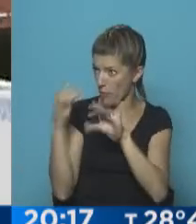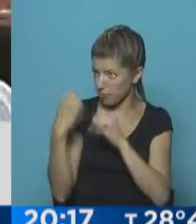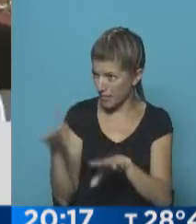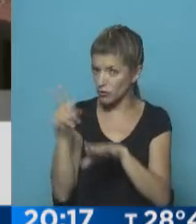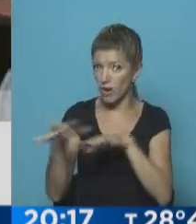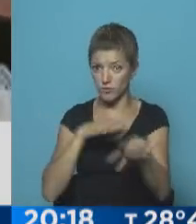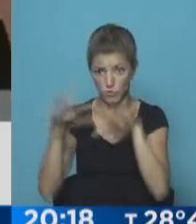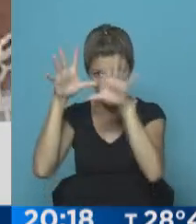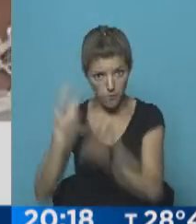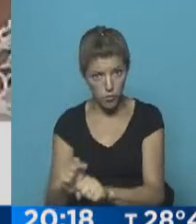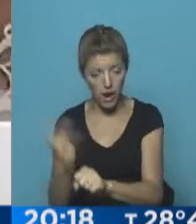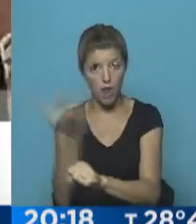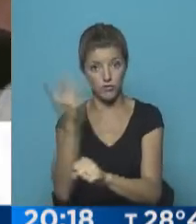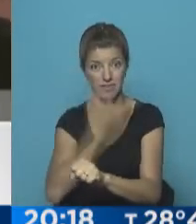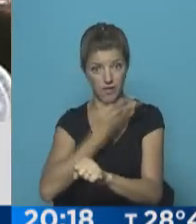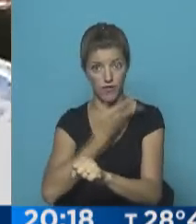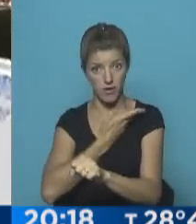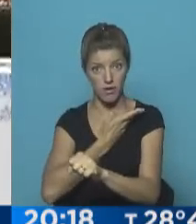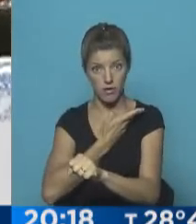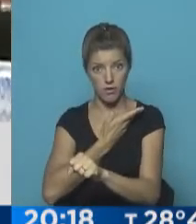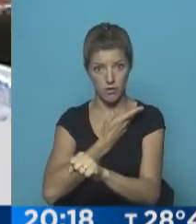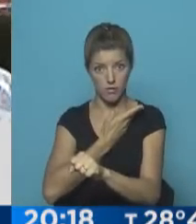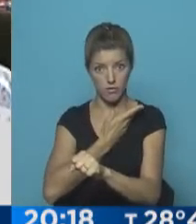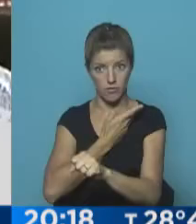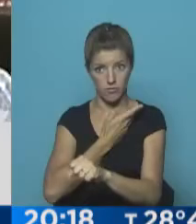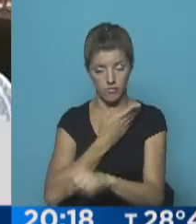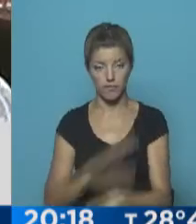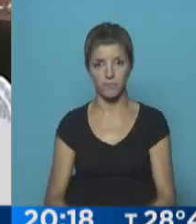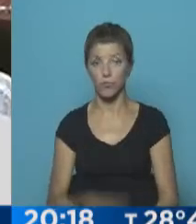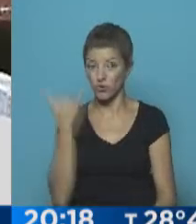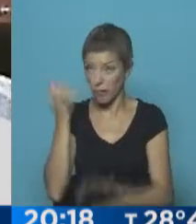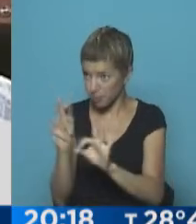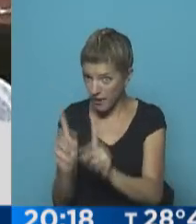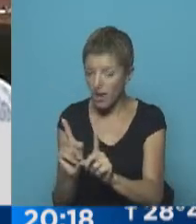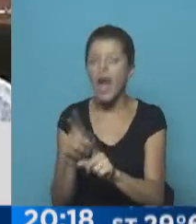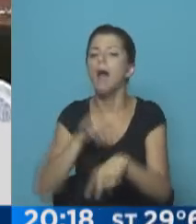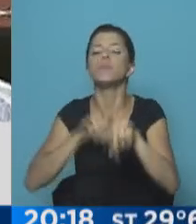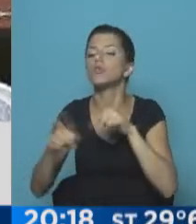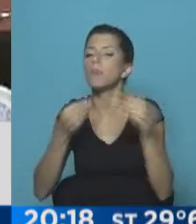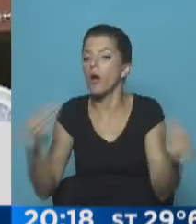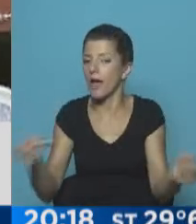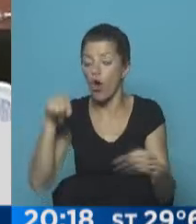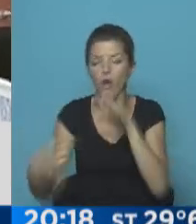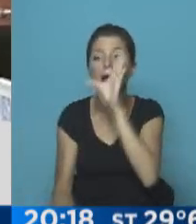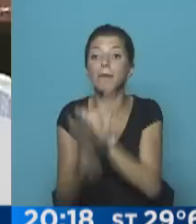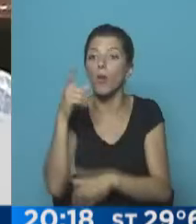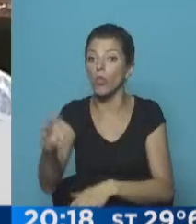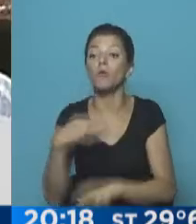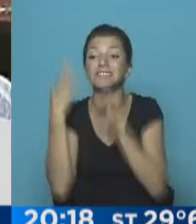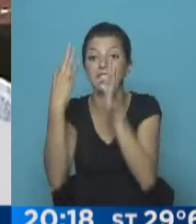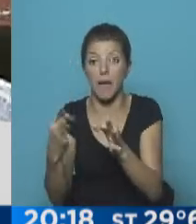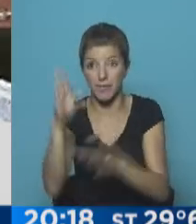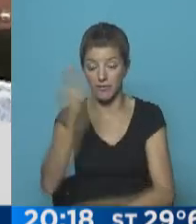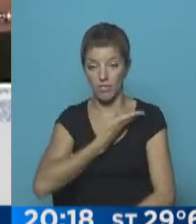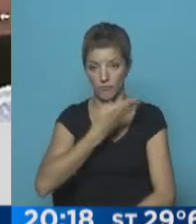la provincia de Santa Fe con el objetivo de detener a los tres prófugos? ¿Qué pasaba en esas primeras horas, Malta, cuando vos arribabas a esa